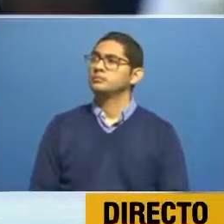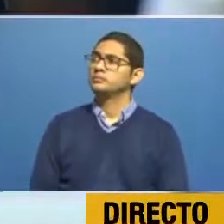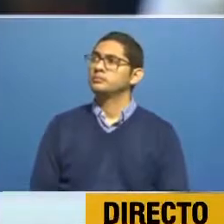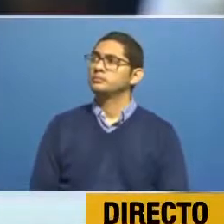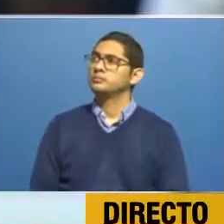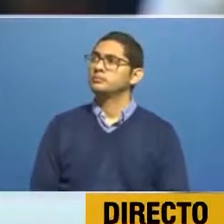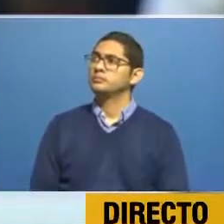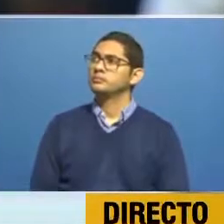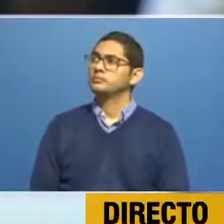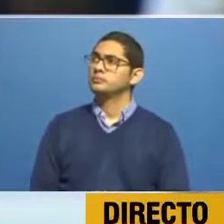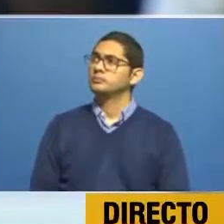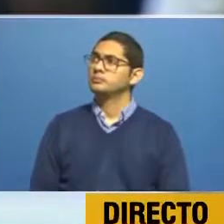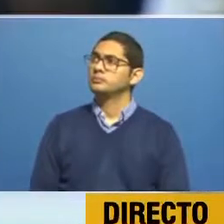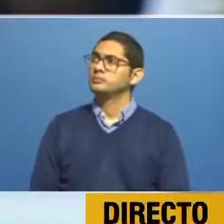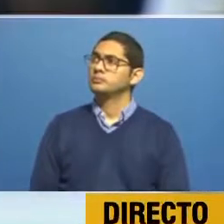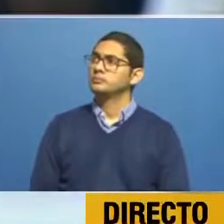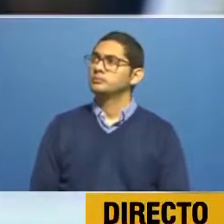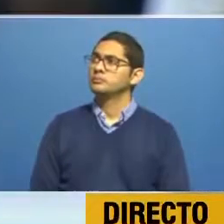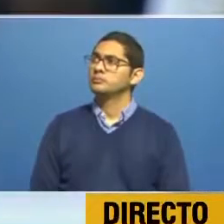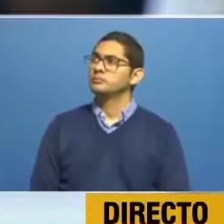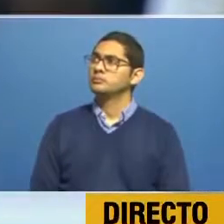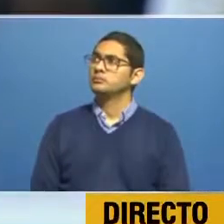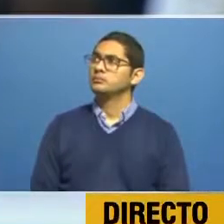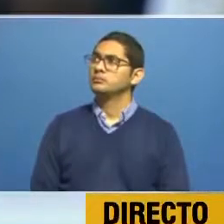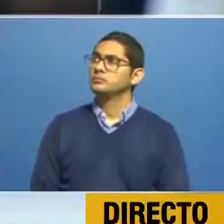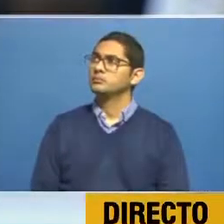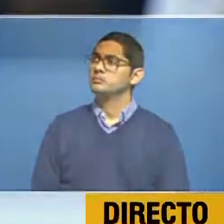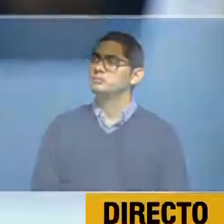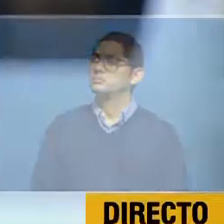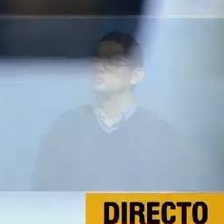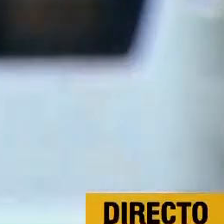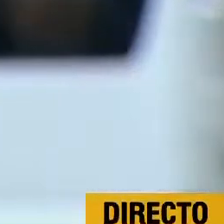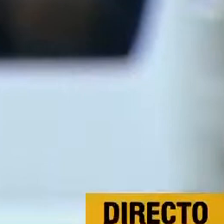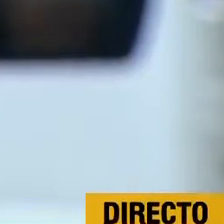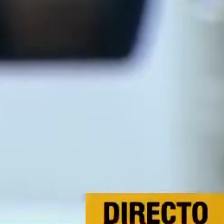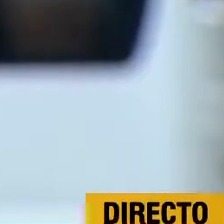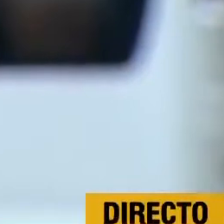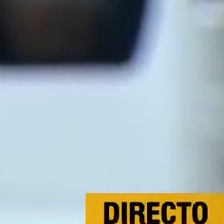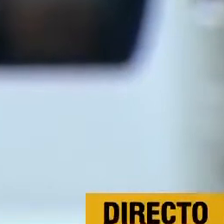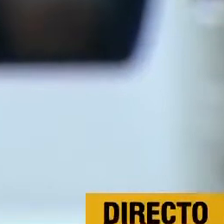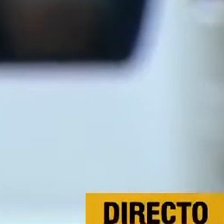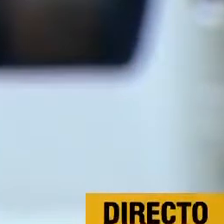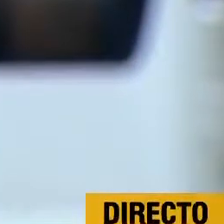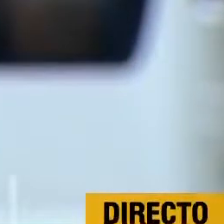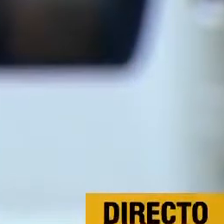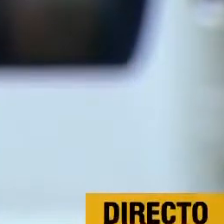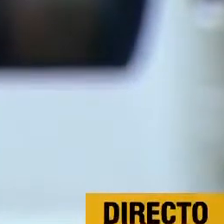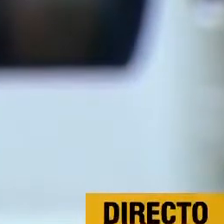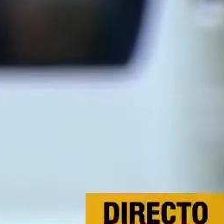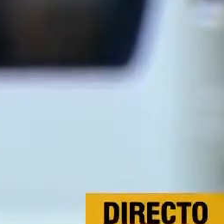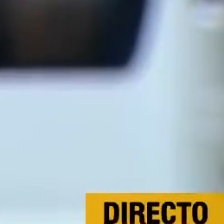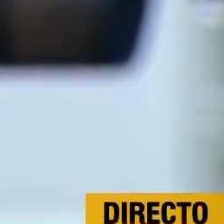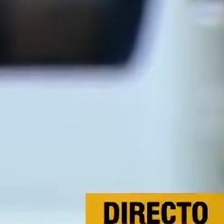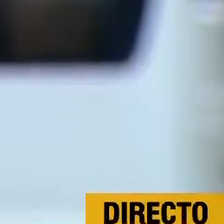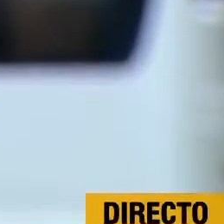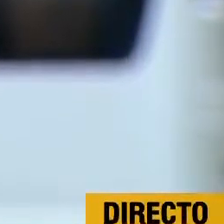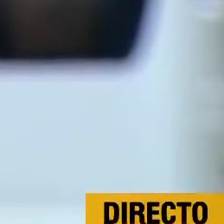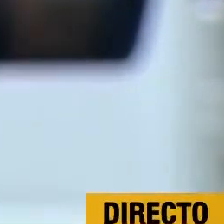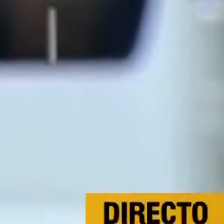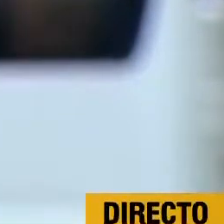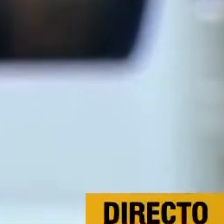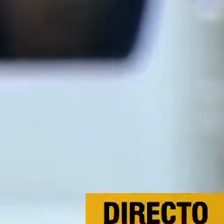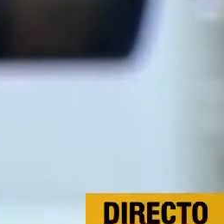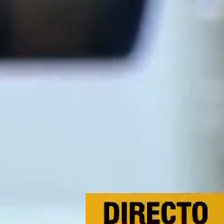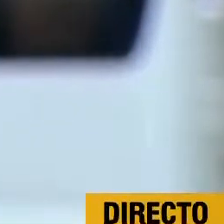trabajando acompañado de la mano con las autoridades locales, el alcalde, apoyándolo en diferentes actividades, promoviendo la cultura